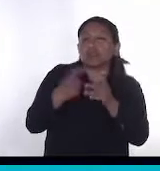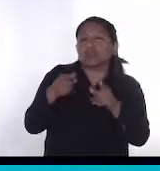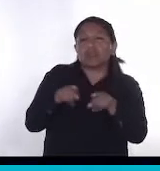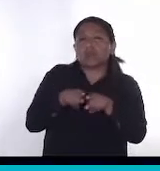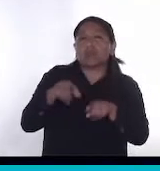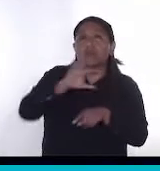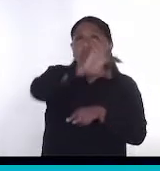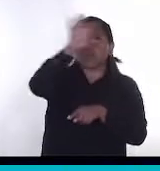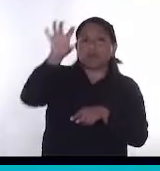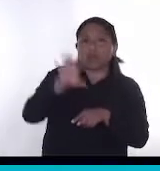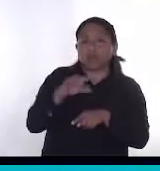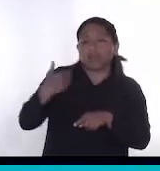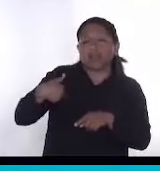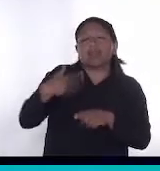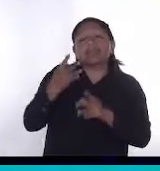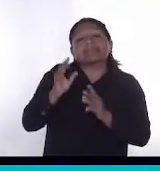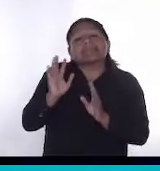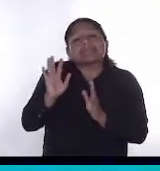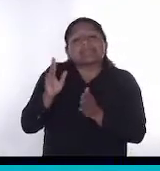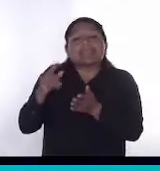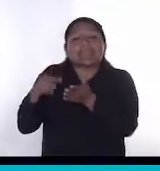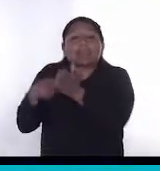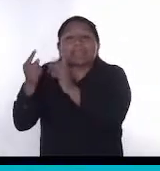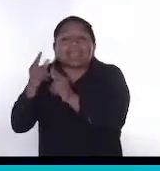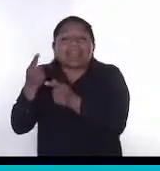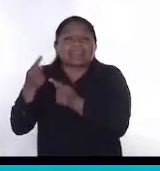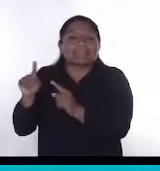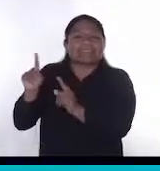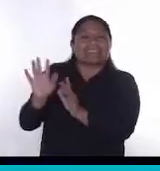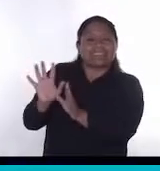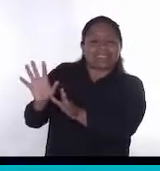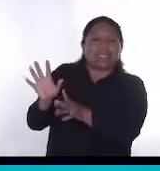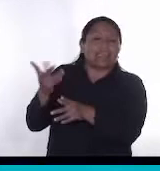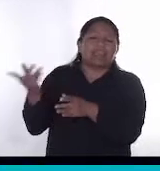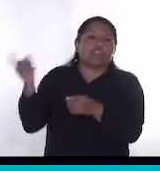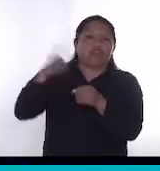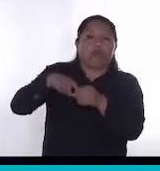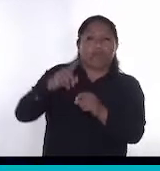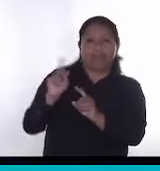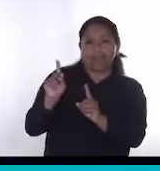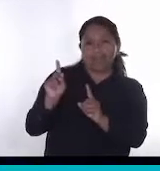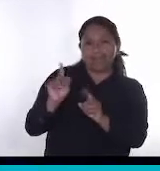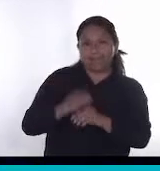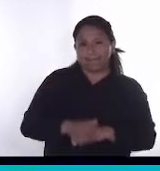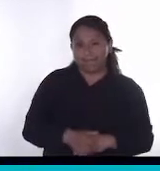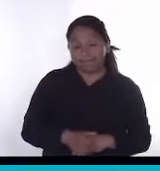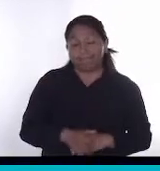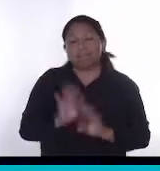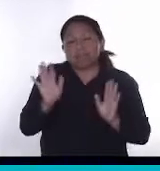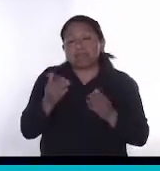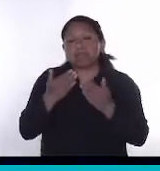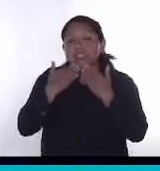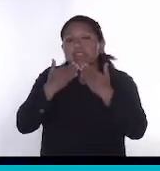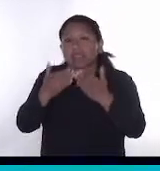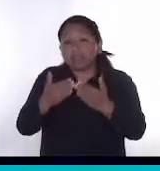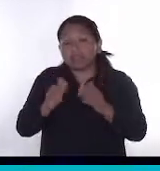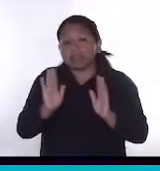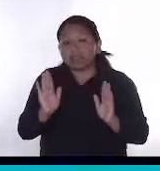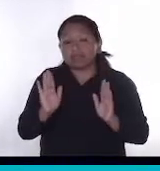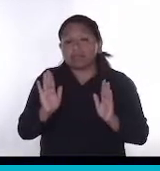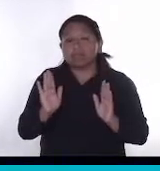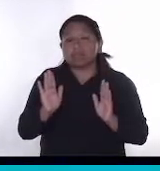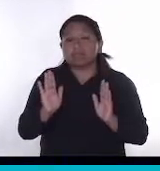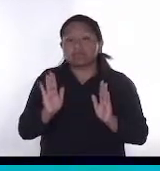argentinas salvo para la capital federal que no no adhiere a este consenso fiscal así que muchísimas gracias